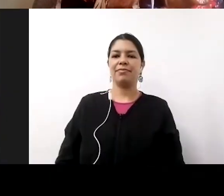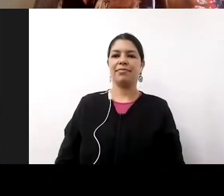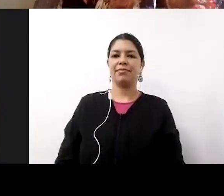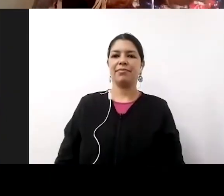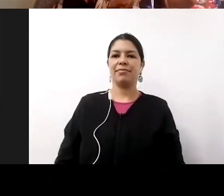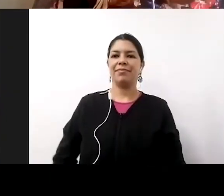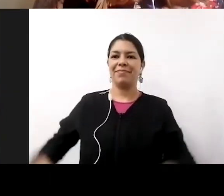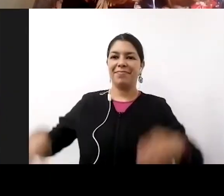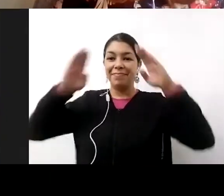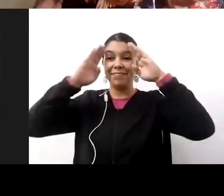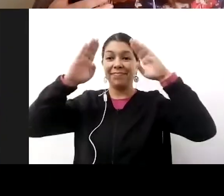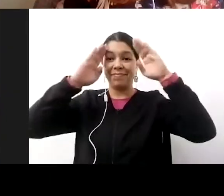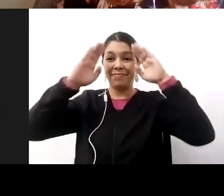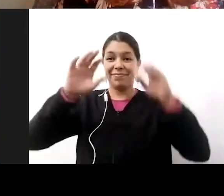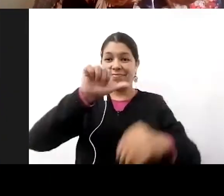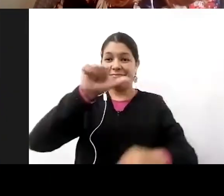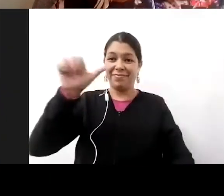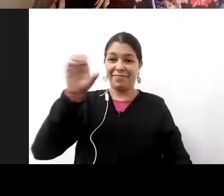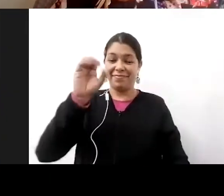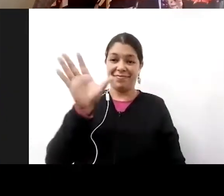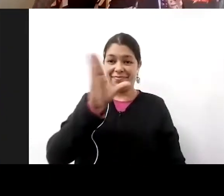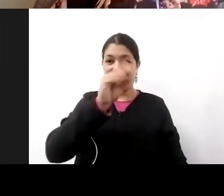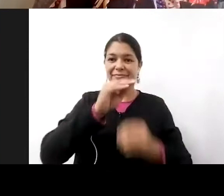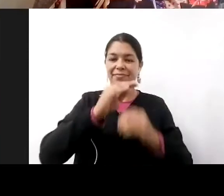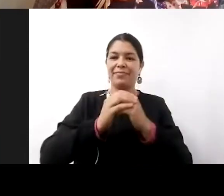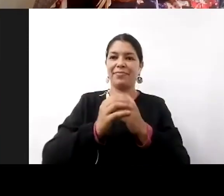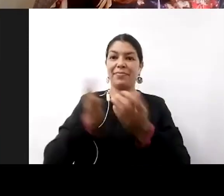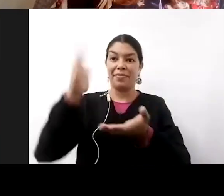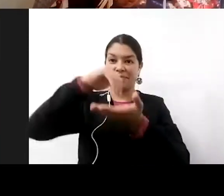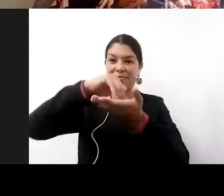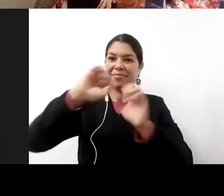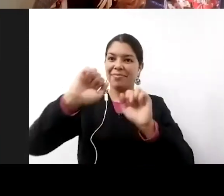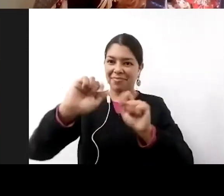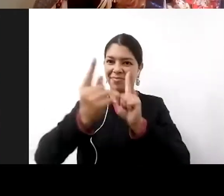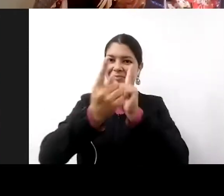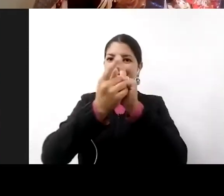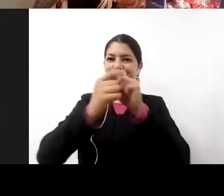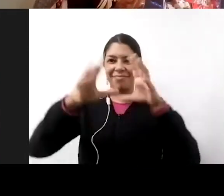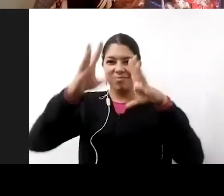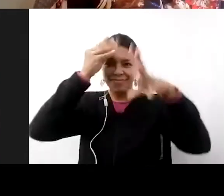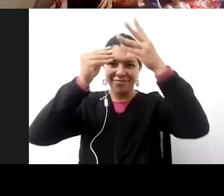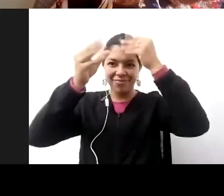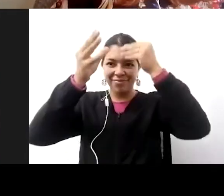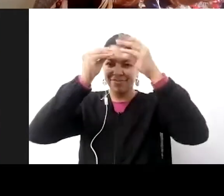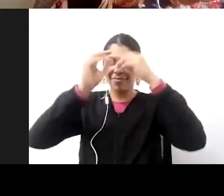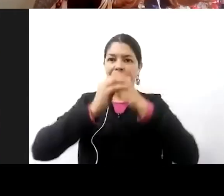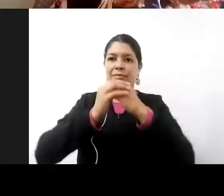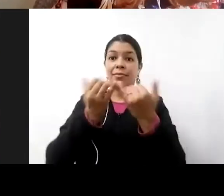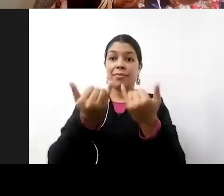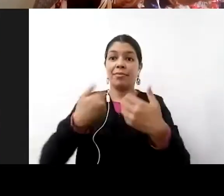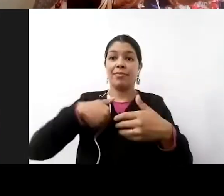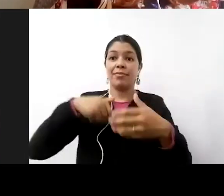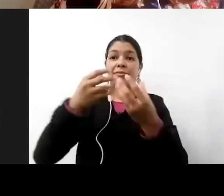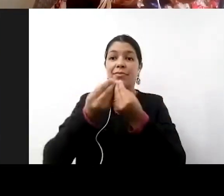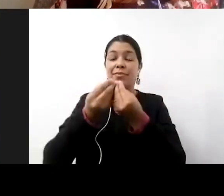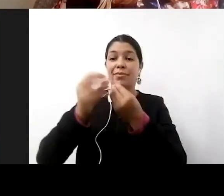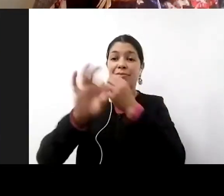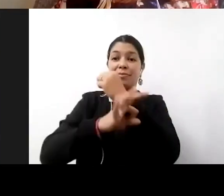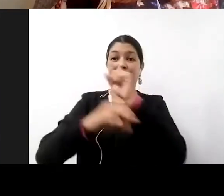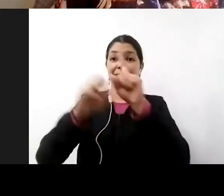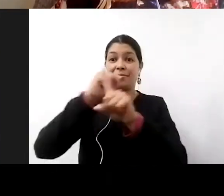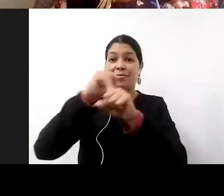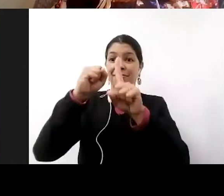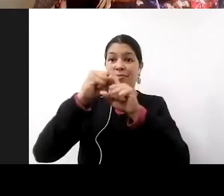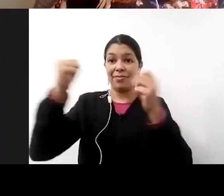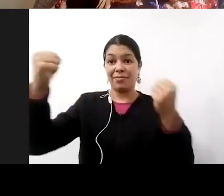Hola a todas y todos, bienvenidos a otro espacio de encuentro de aprendizaje. Nosotros somos el equipo psicosocial del proyecto Sport Power 2, una iniciativa